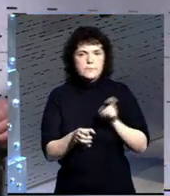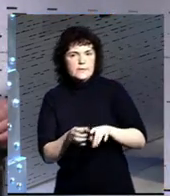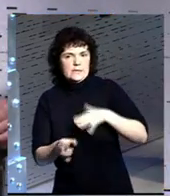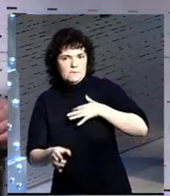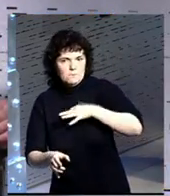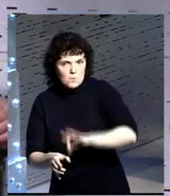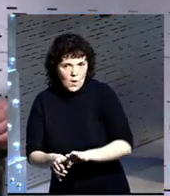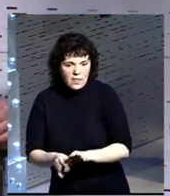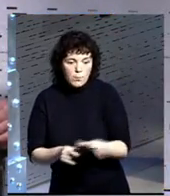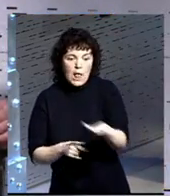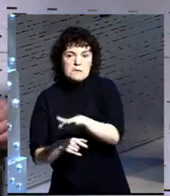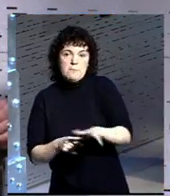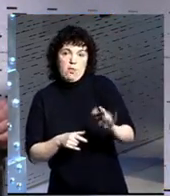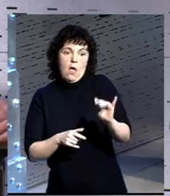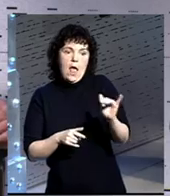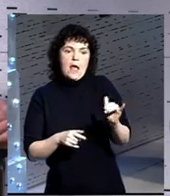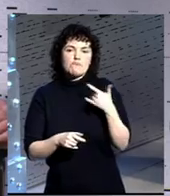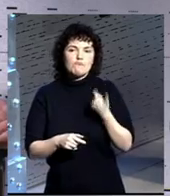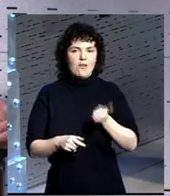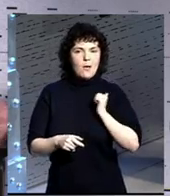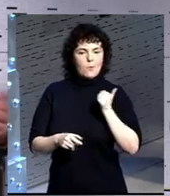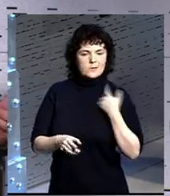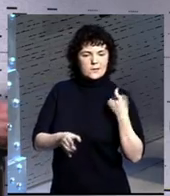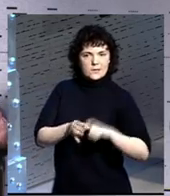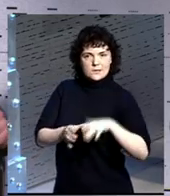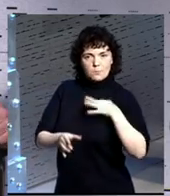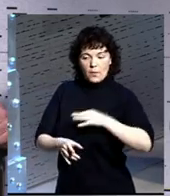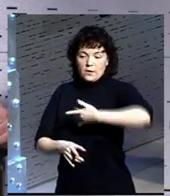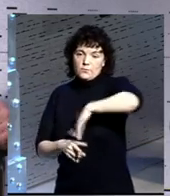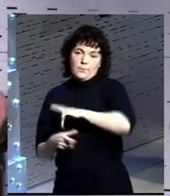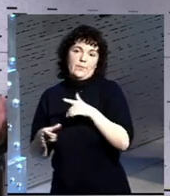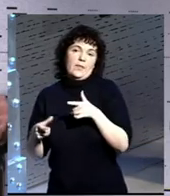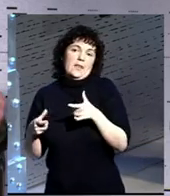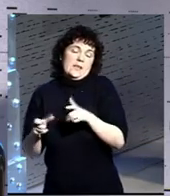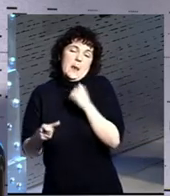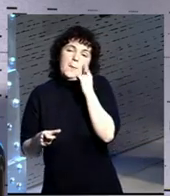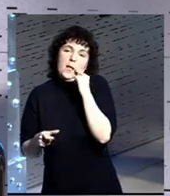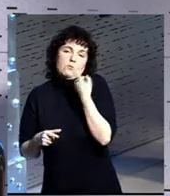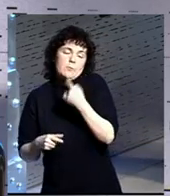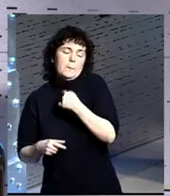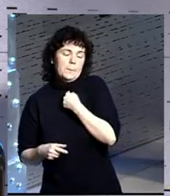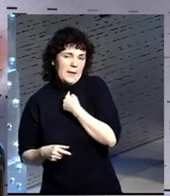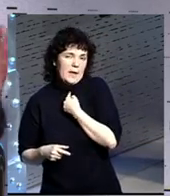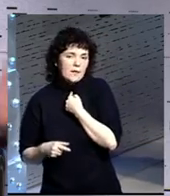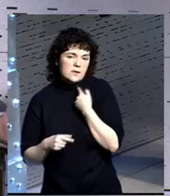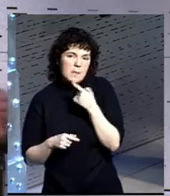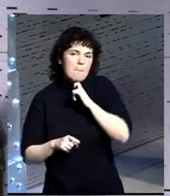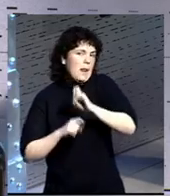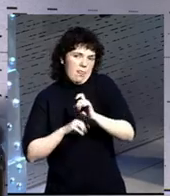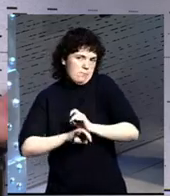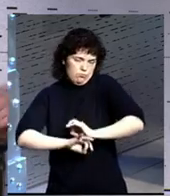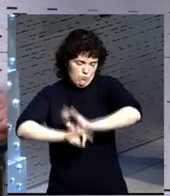para ellos, es margen para ellos que perderemos las entidades financieras. Es una amenaza clara. De ahí a que esos entrantes se